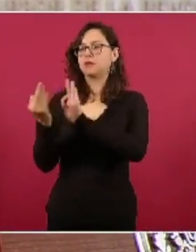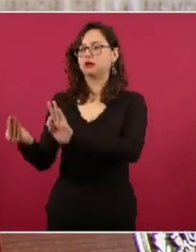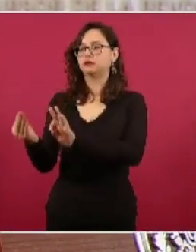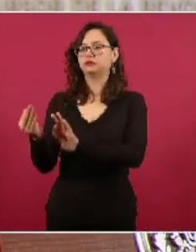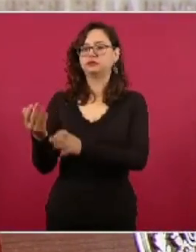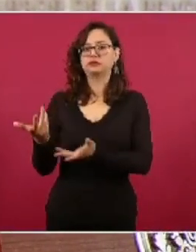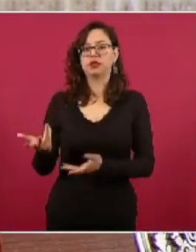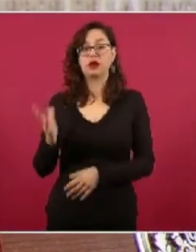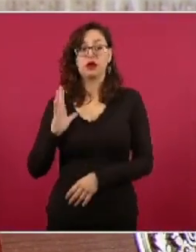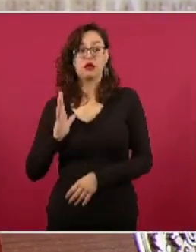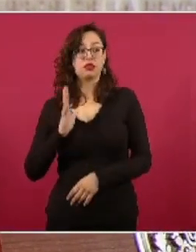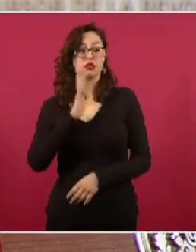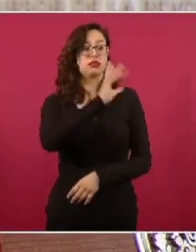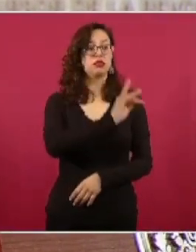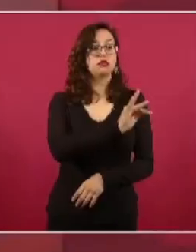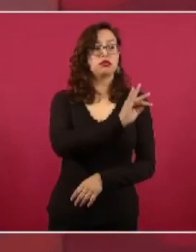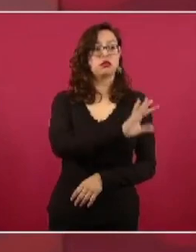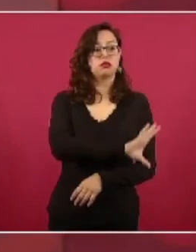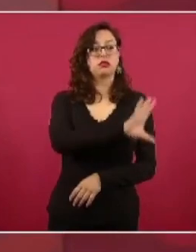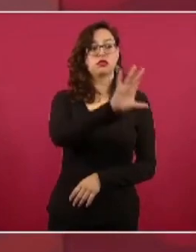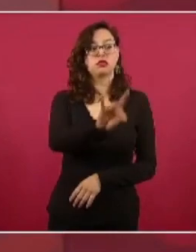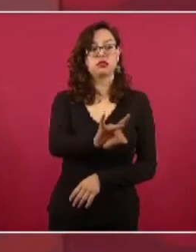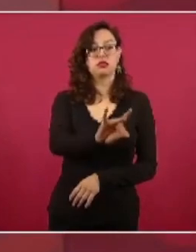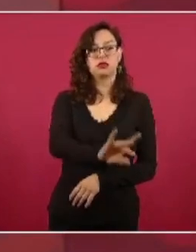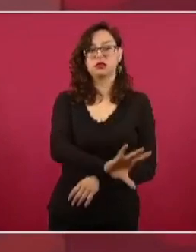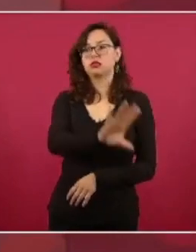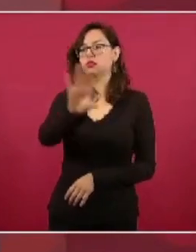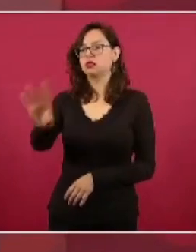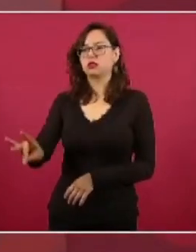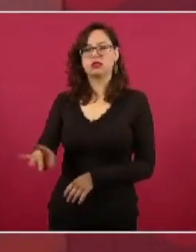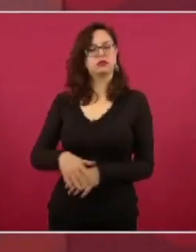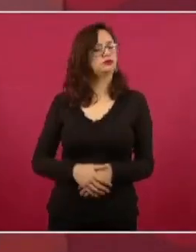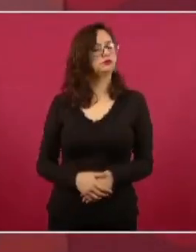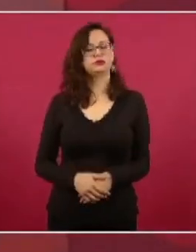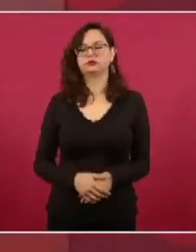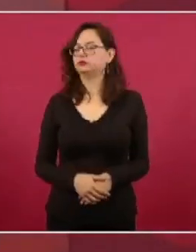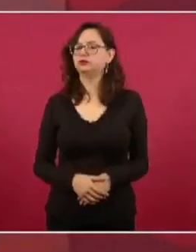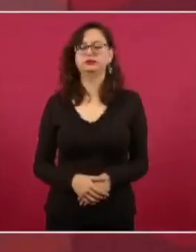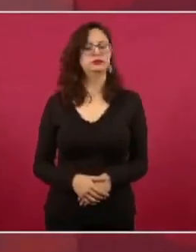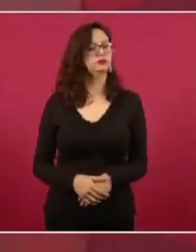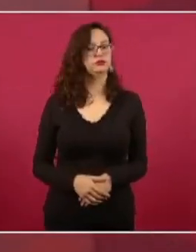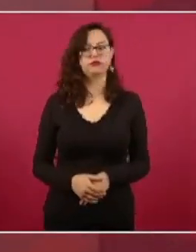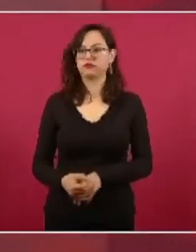no con intermediarios, ni de la llamada sociedad civil,